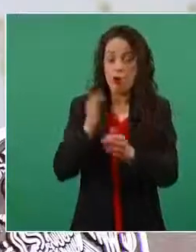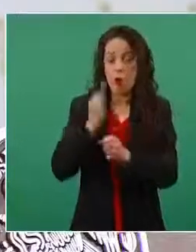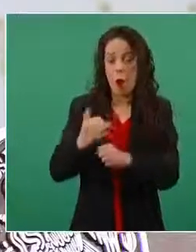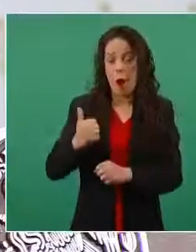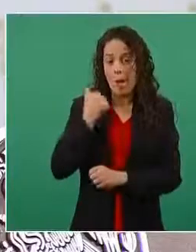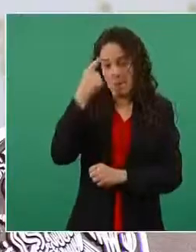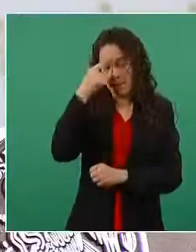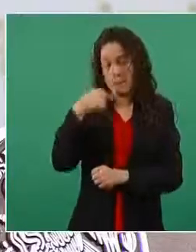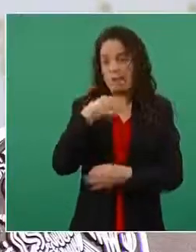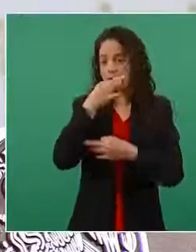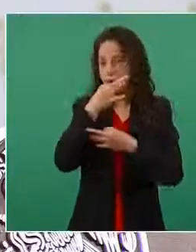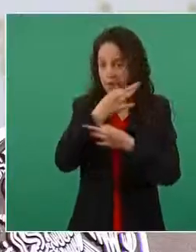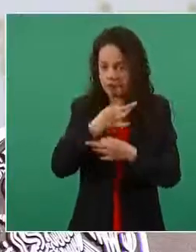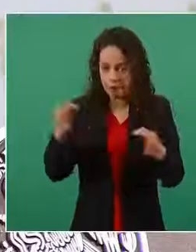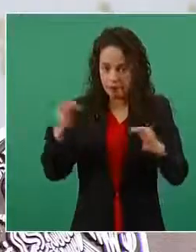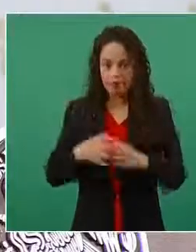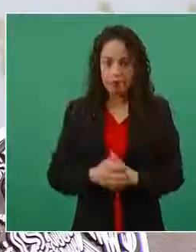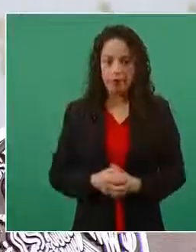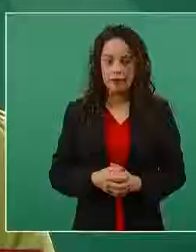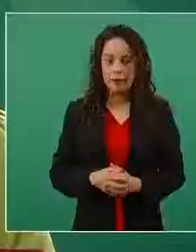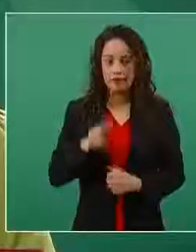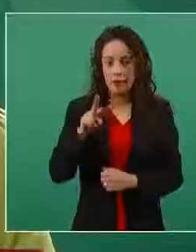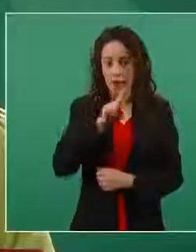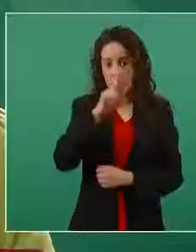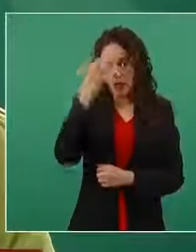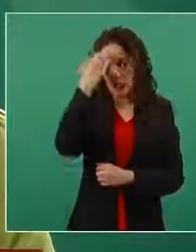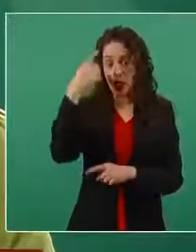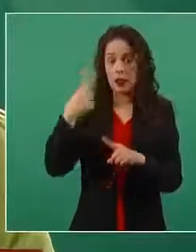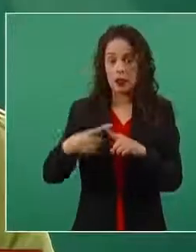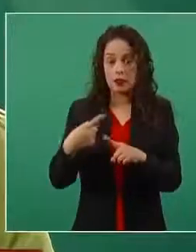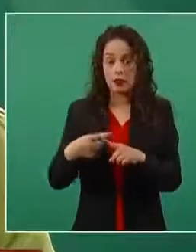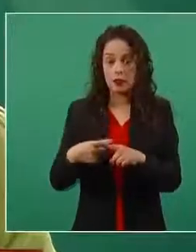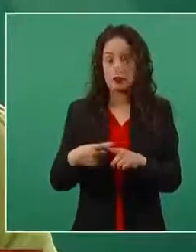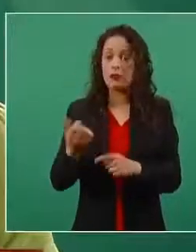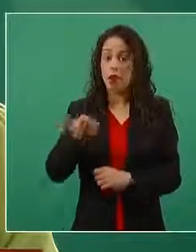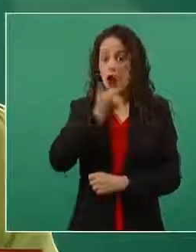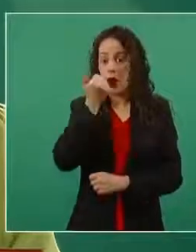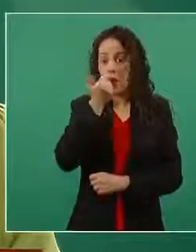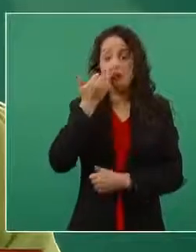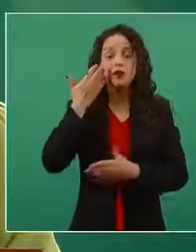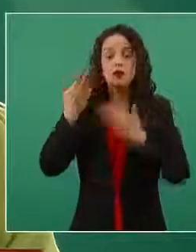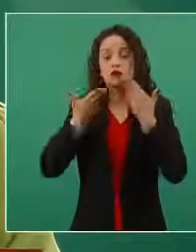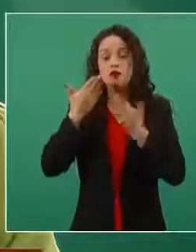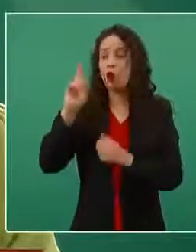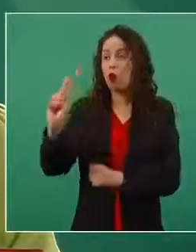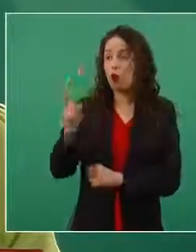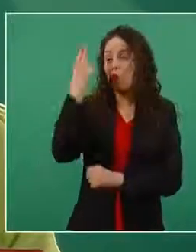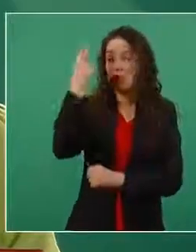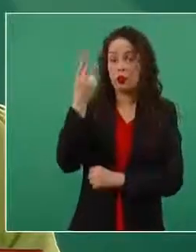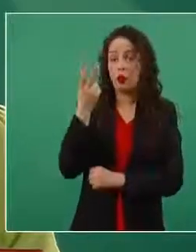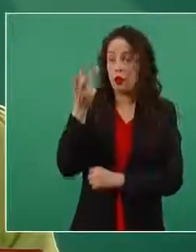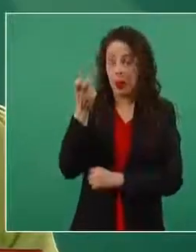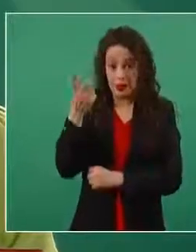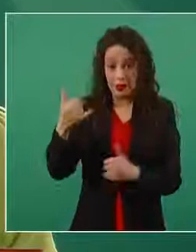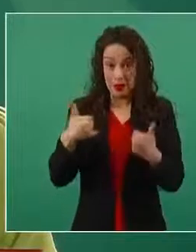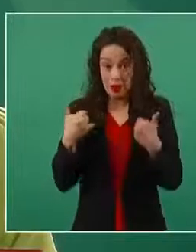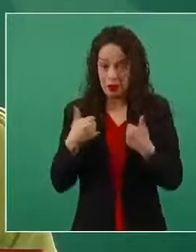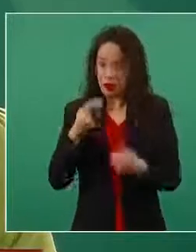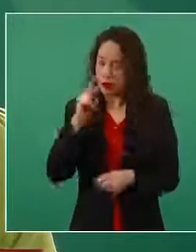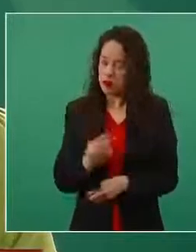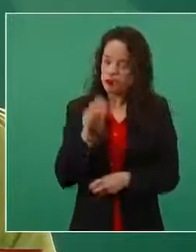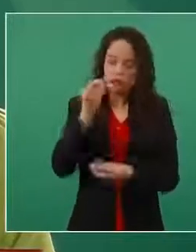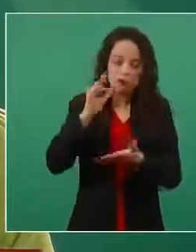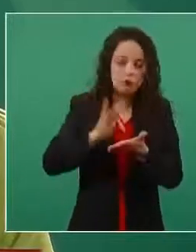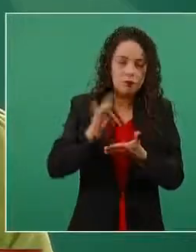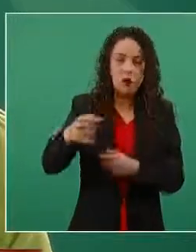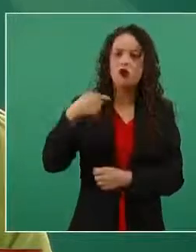hacer patente mi reconocimiento, son a nuestros alumnos universitarios. Muchas gracias a esos jóvenes. Yo tuve oportunidad de